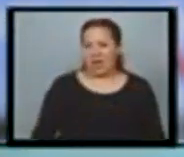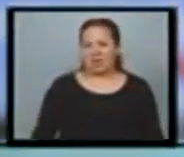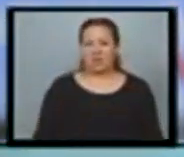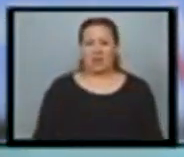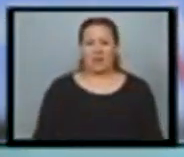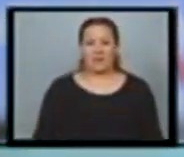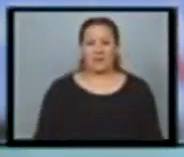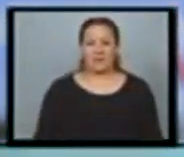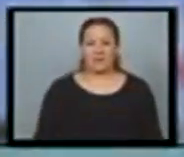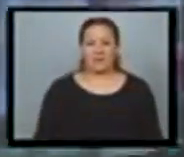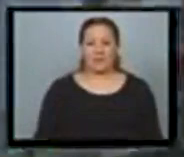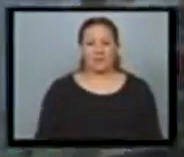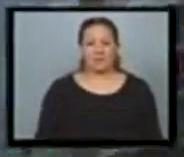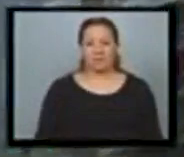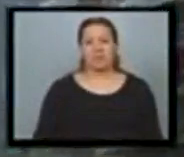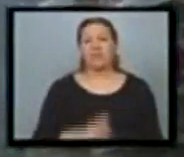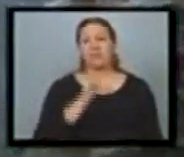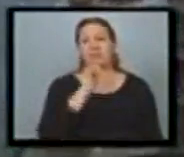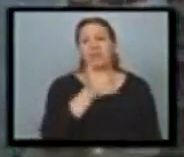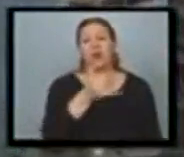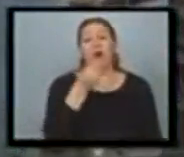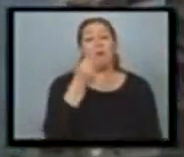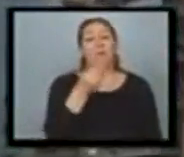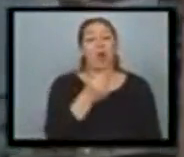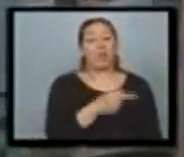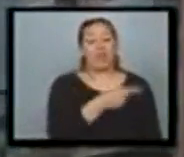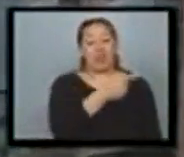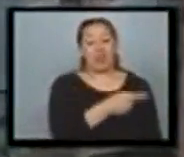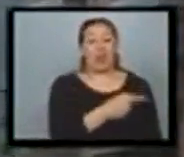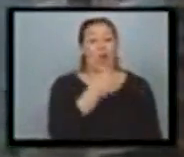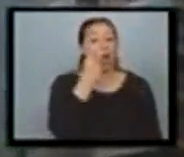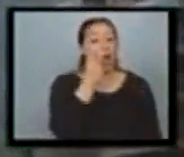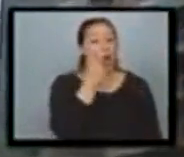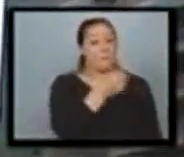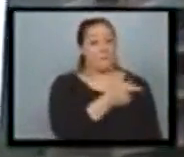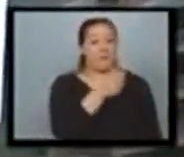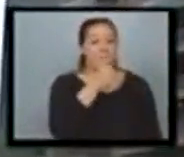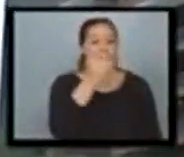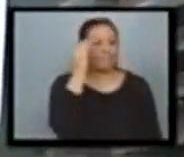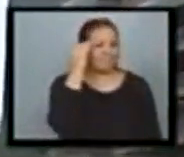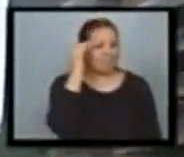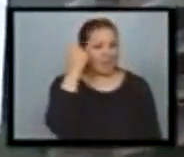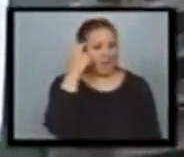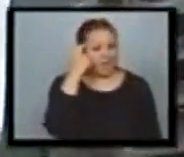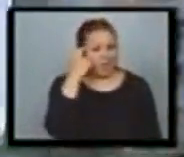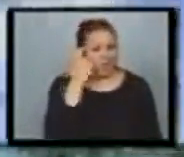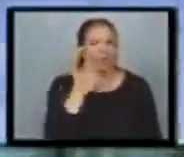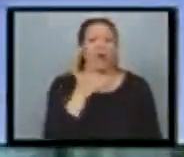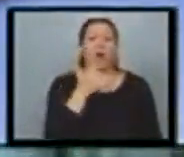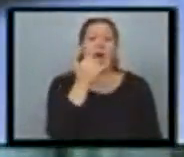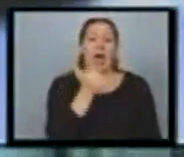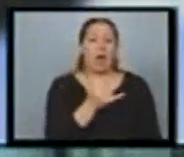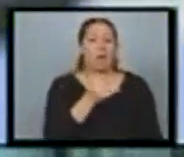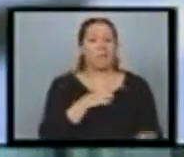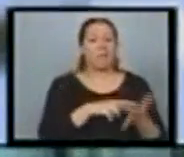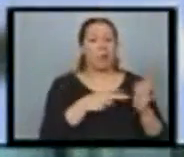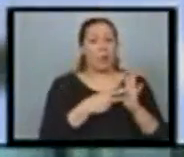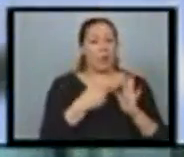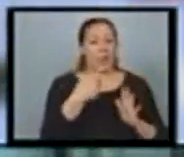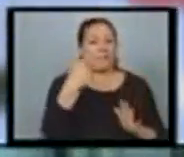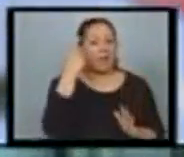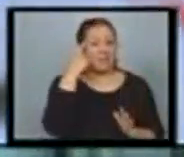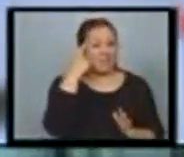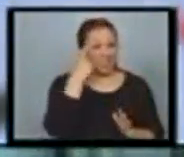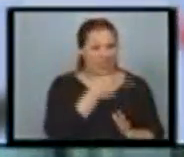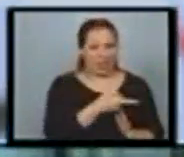Seguramente, Romina, porque este chico al parecer está desequilibrado, no está en sus cabales, tiene algún tipo de trastorno